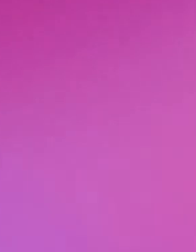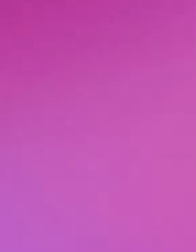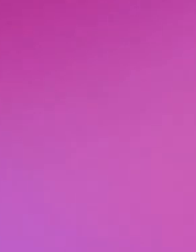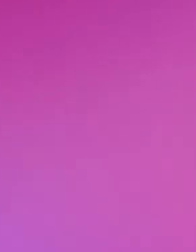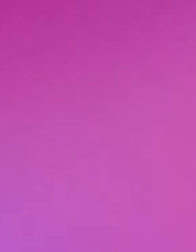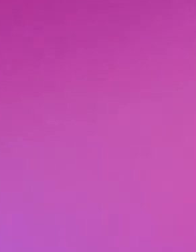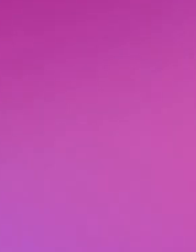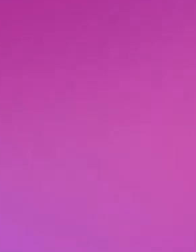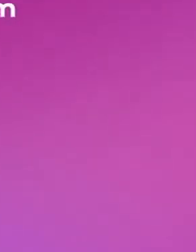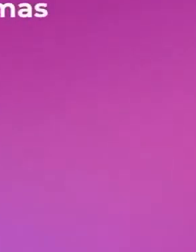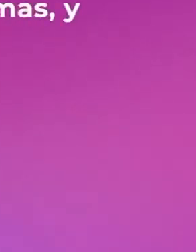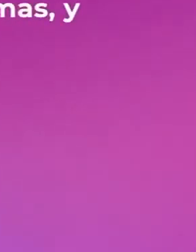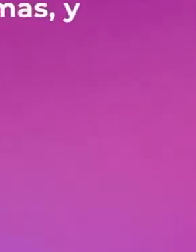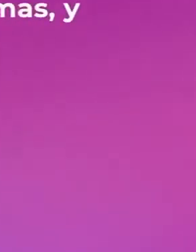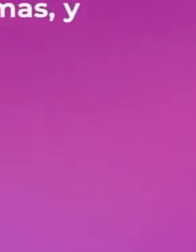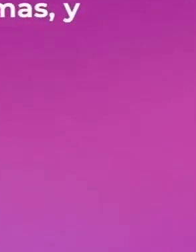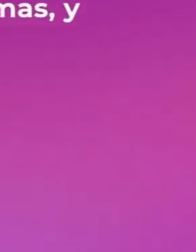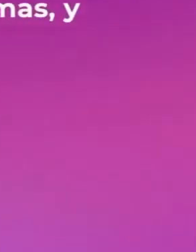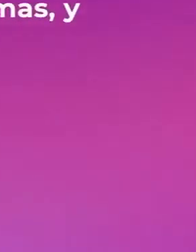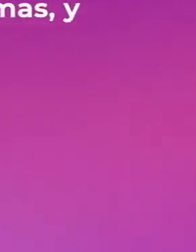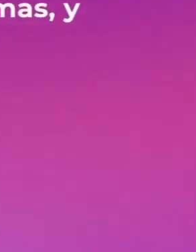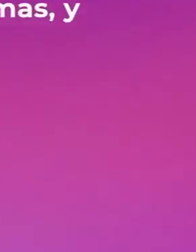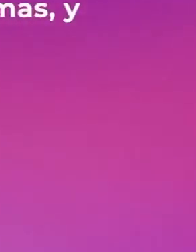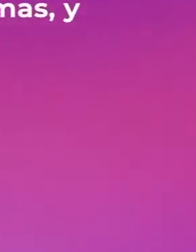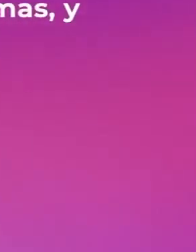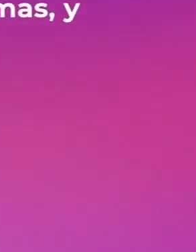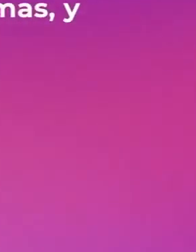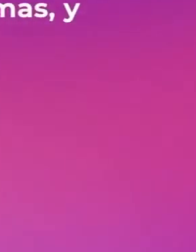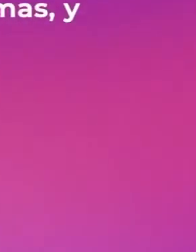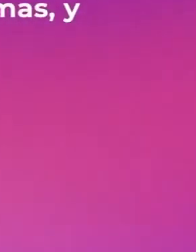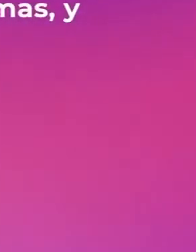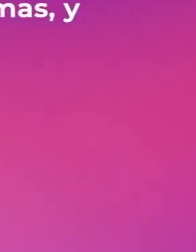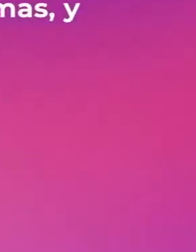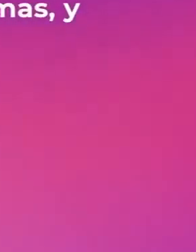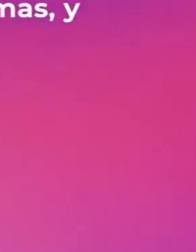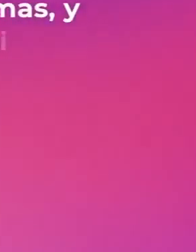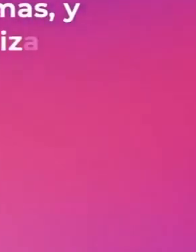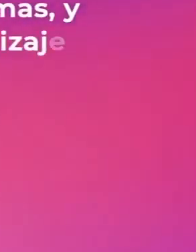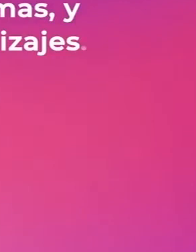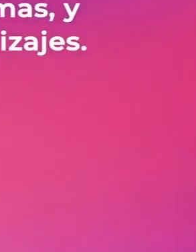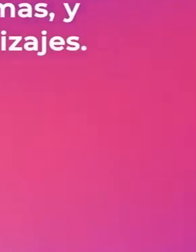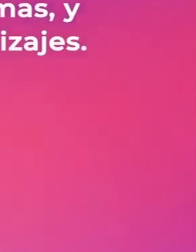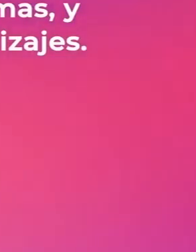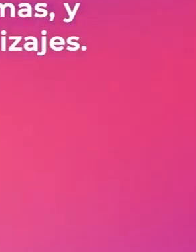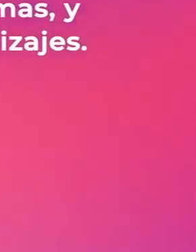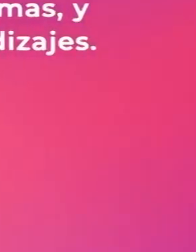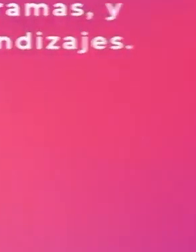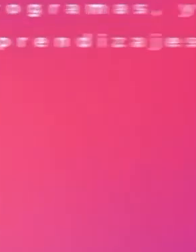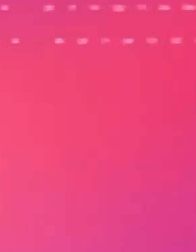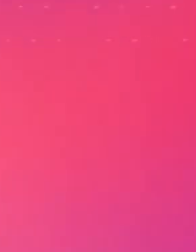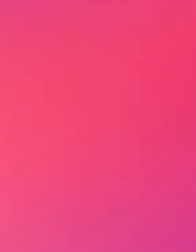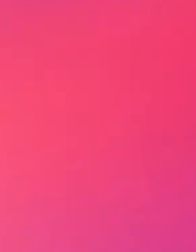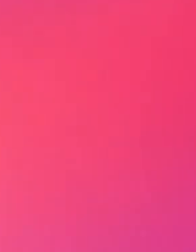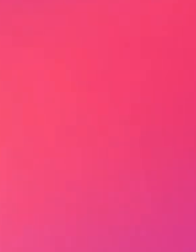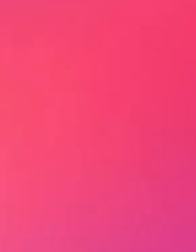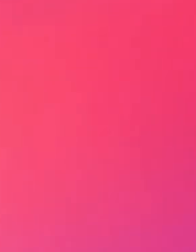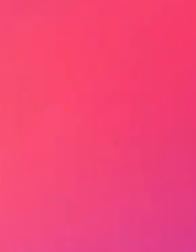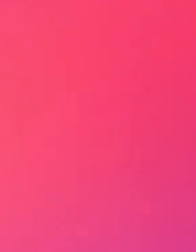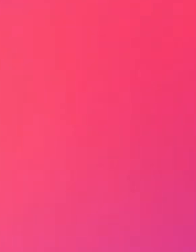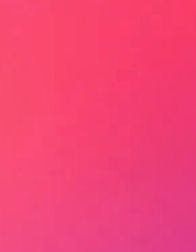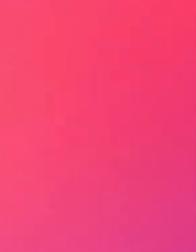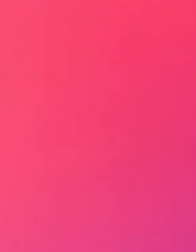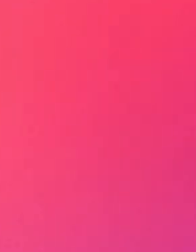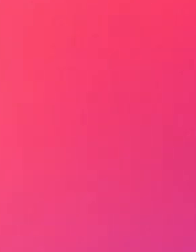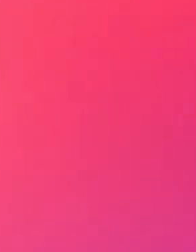aprendeencasa.cep.gov.mx, en donde podrás ver nuevamente los videos de los programas y además encontrarás actividades para fortalecer tus